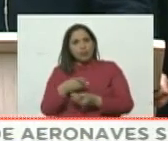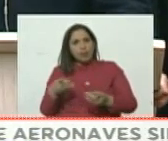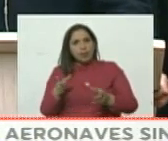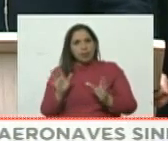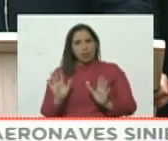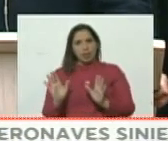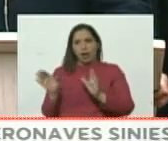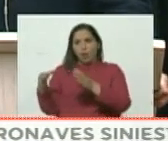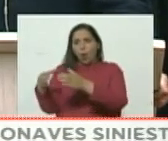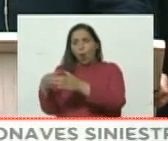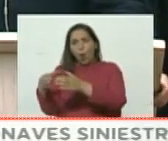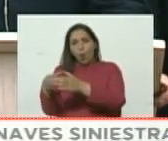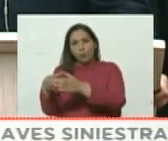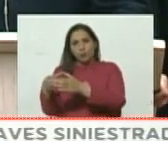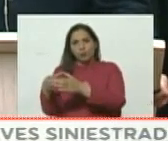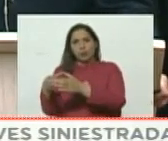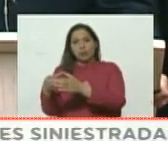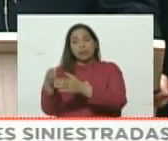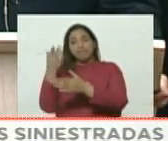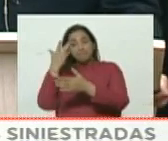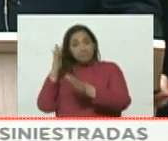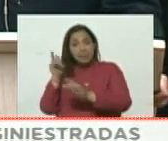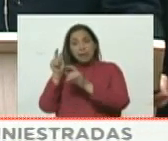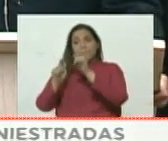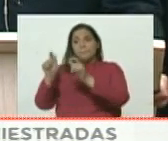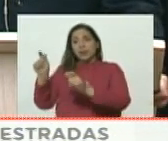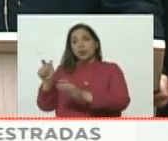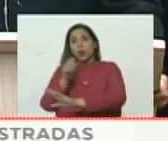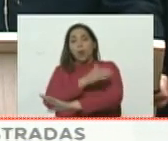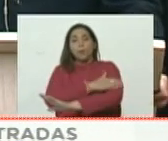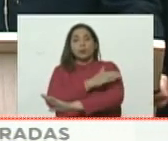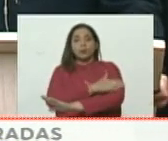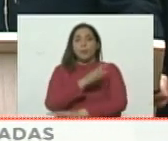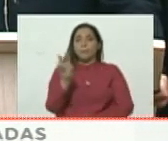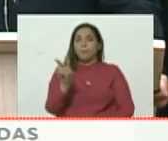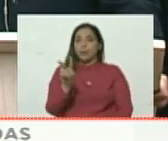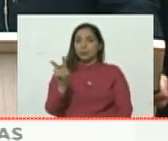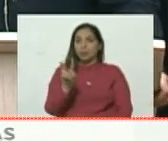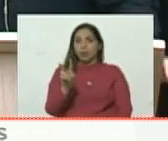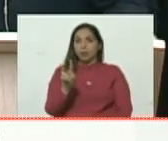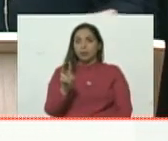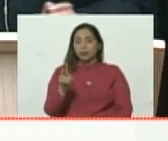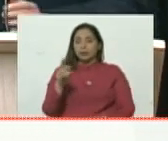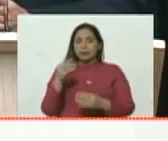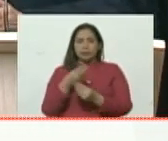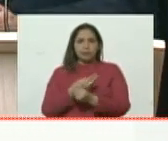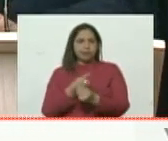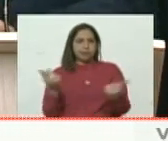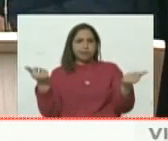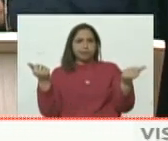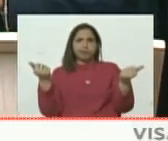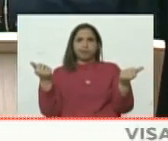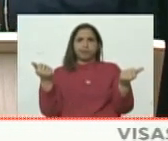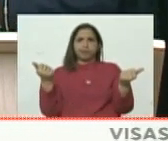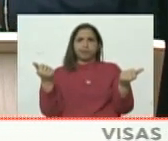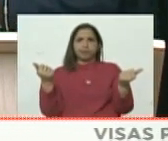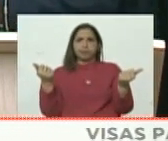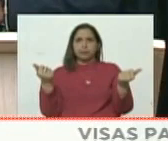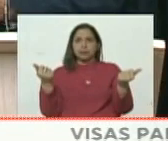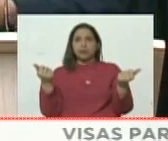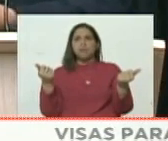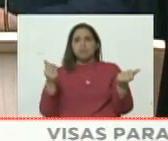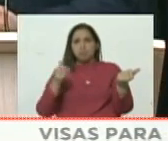la dirigencia o en cierta dirigencia de la oposición venezolana y rápidamente se iban a